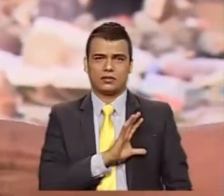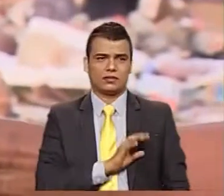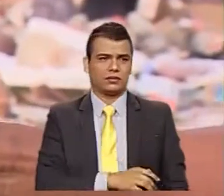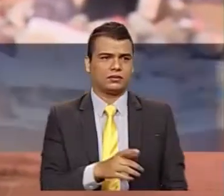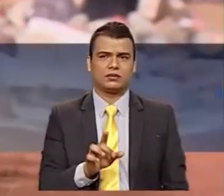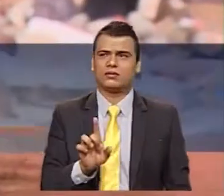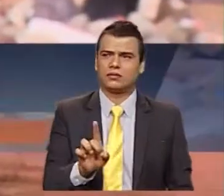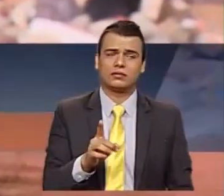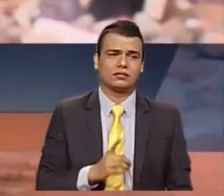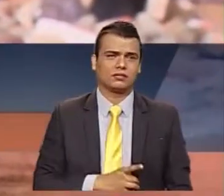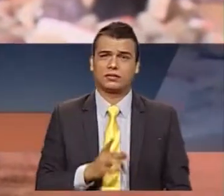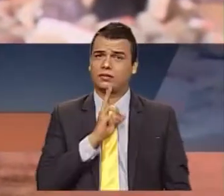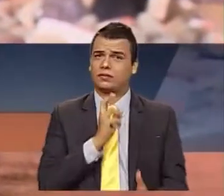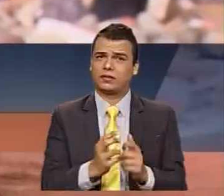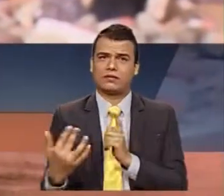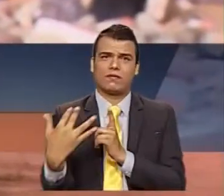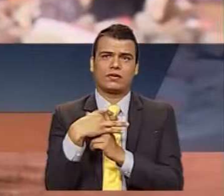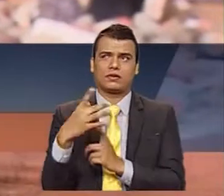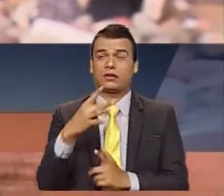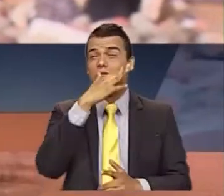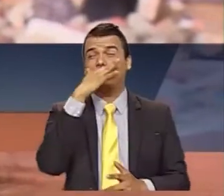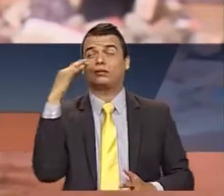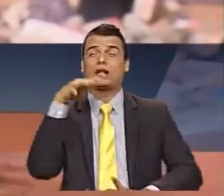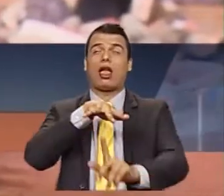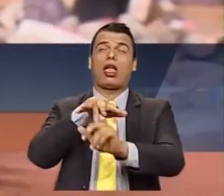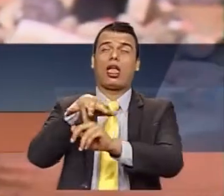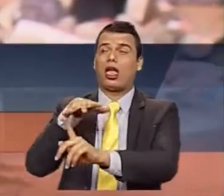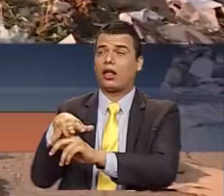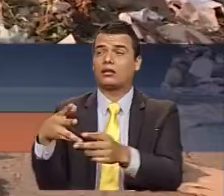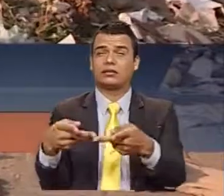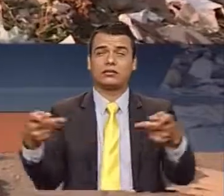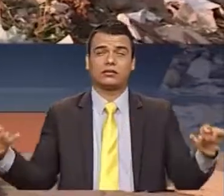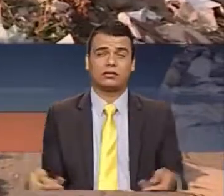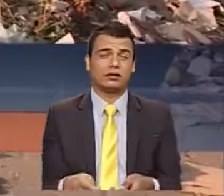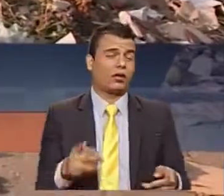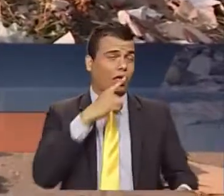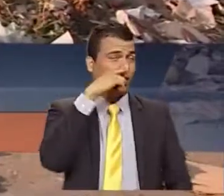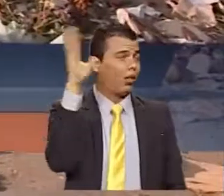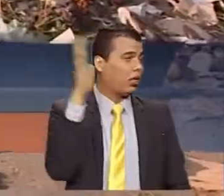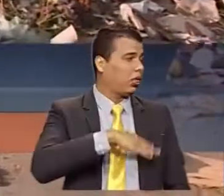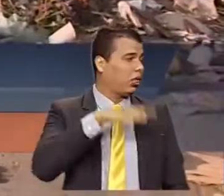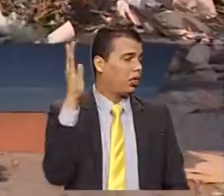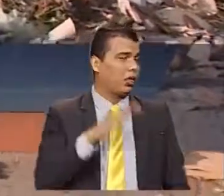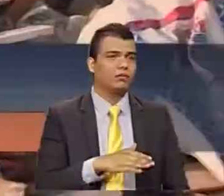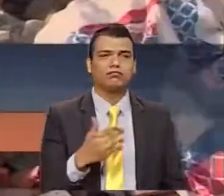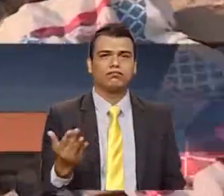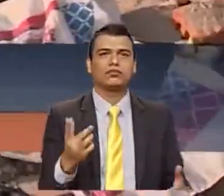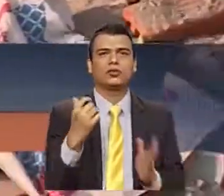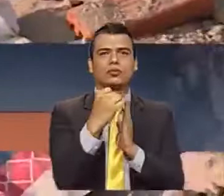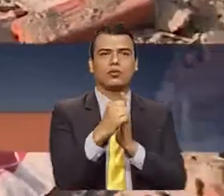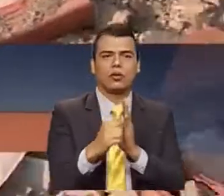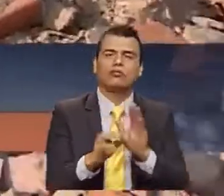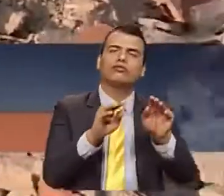ingresamos estudiando sea mucho sol el olor llega a los salones y es un olor feo el problema fue generado luego de que un programa de